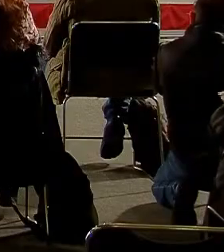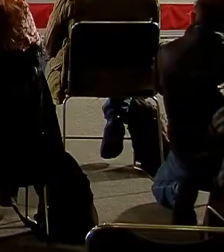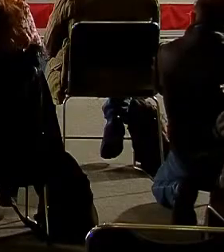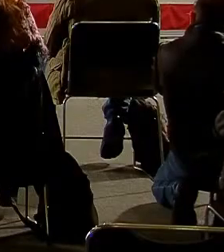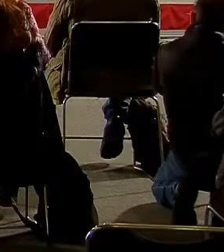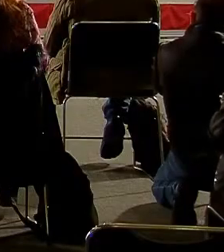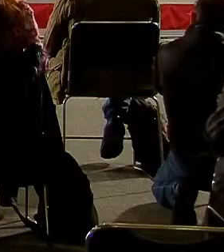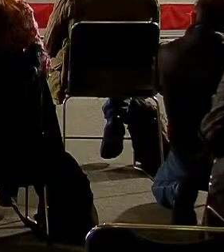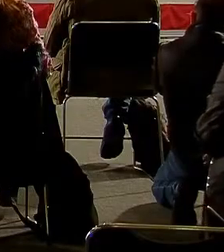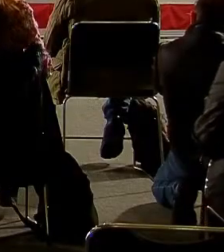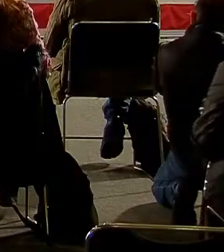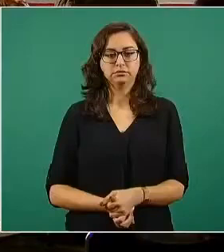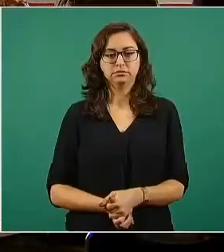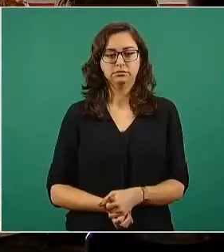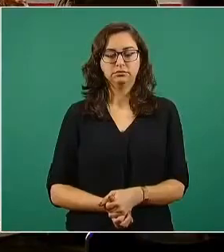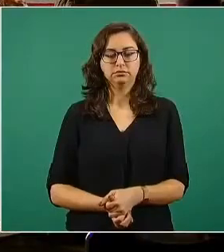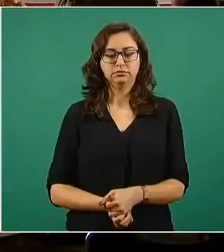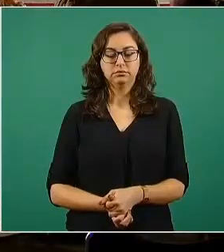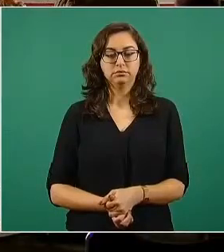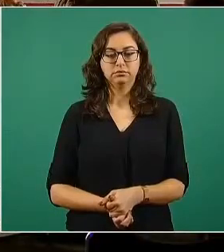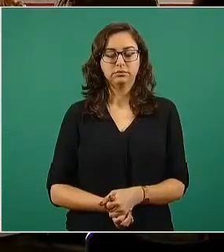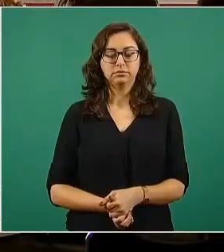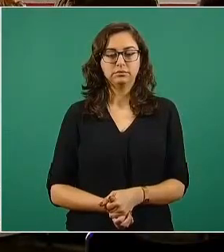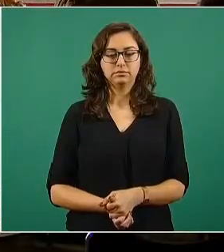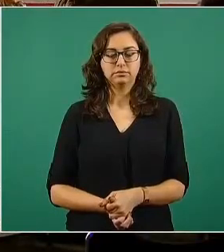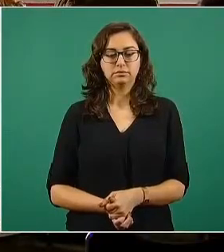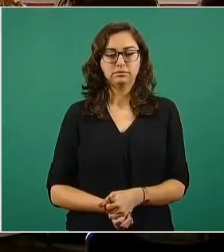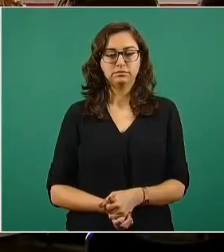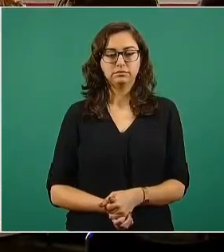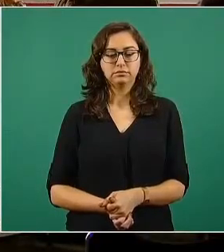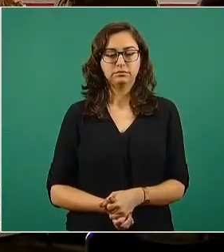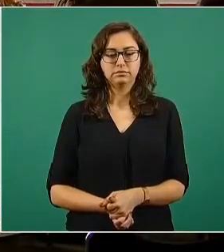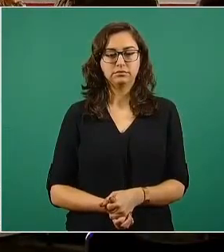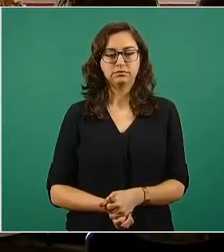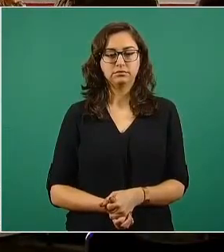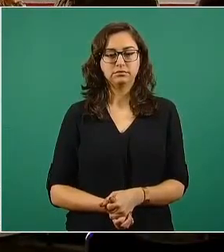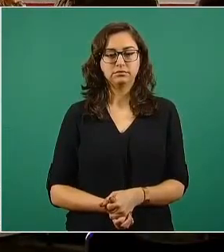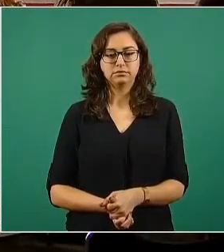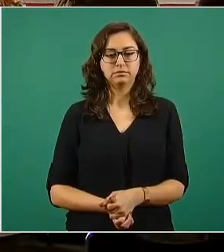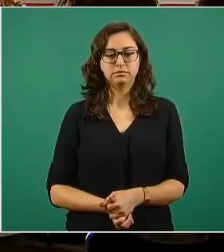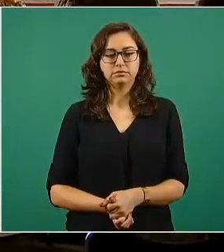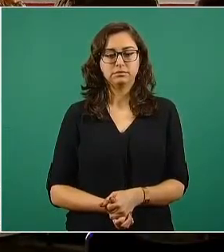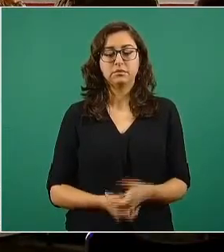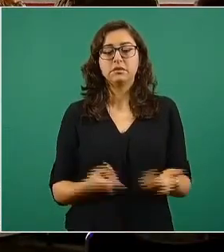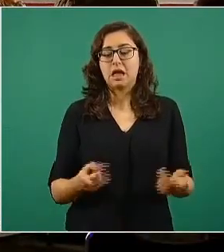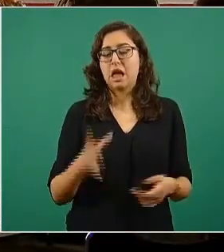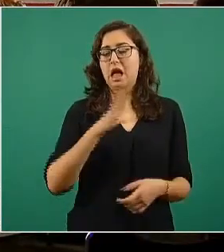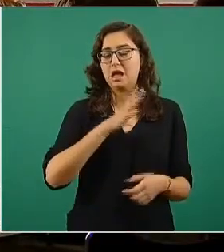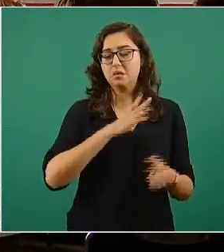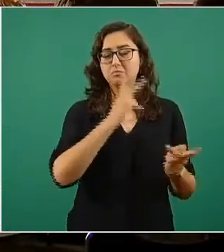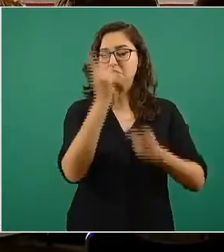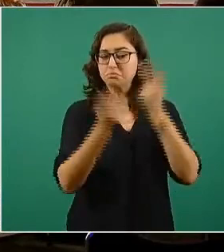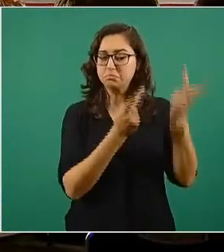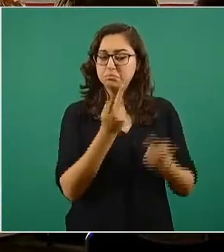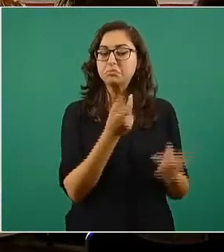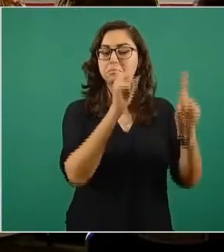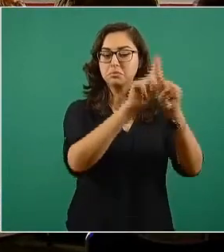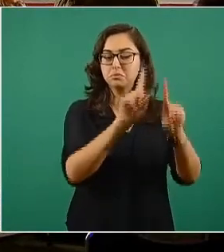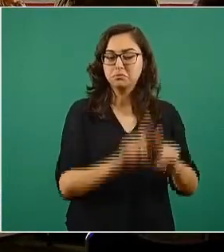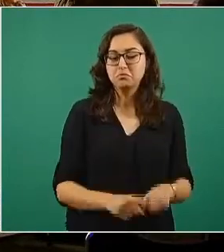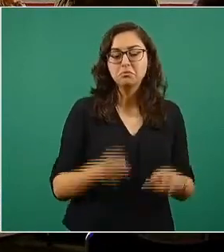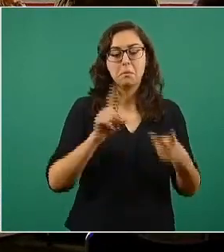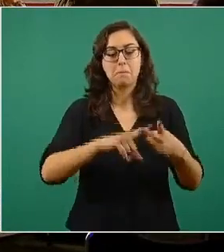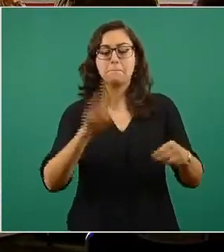país. Si quieres darle más para abajo, por favor. Los beneficios, si es segura la